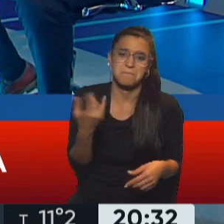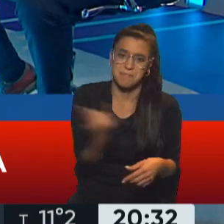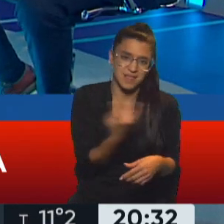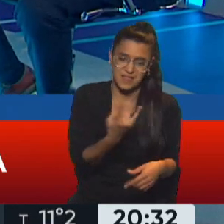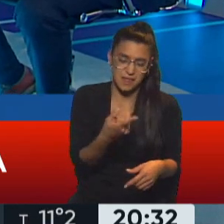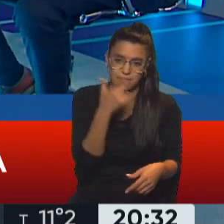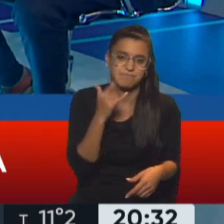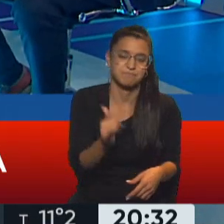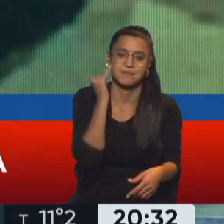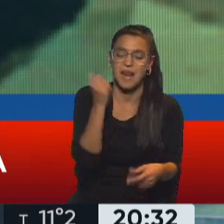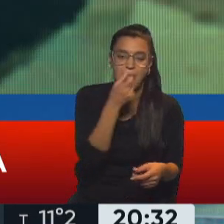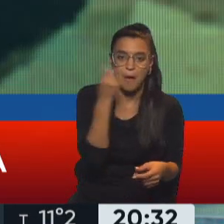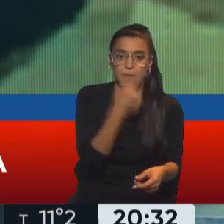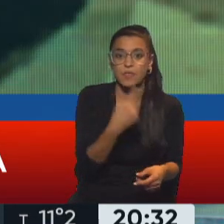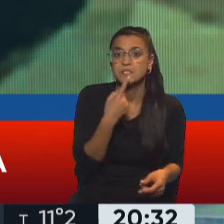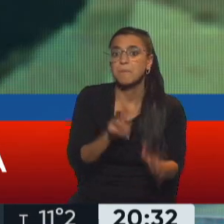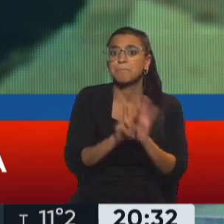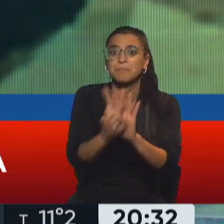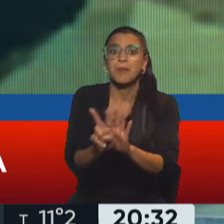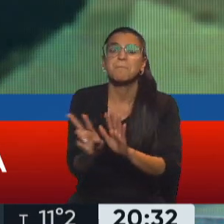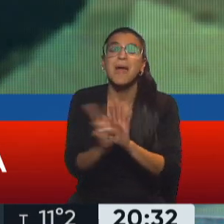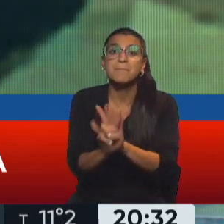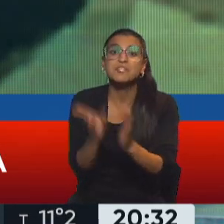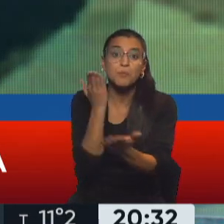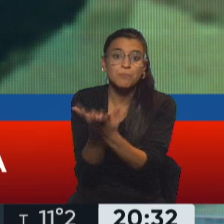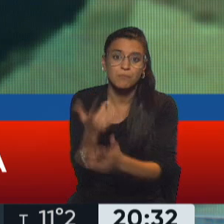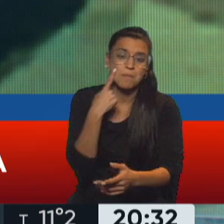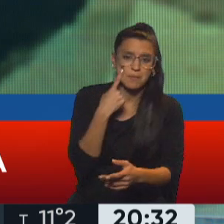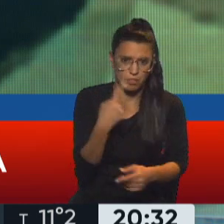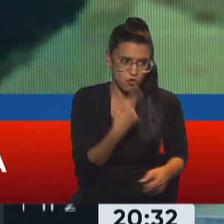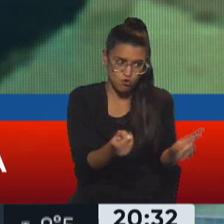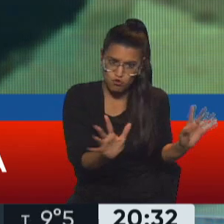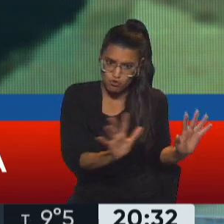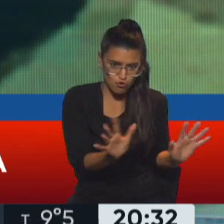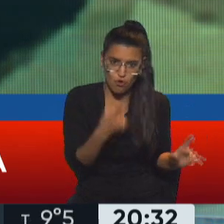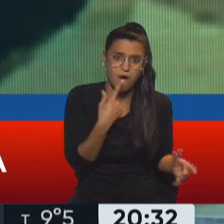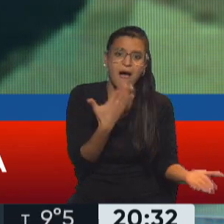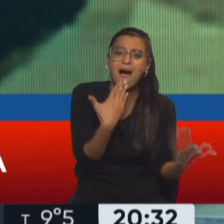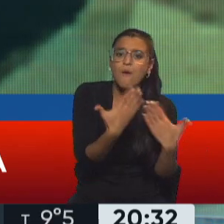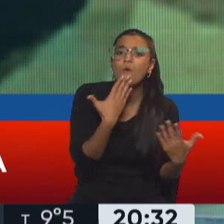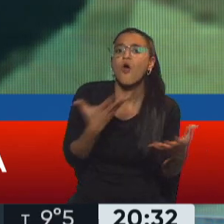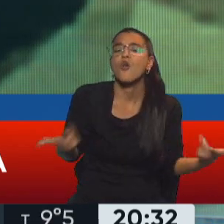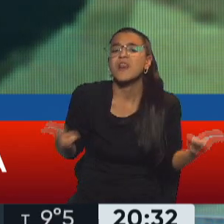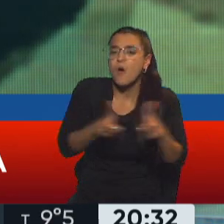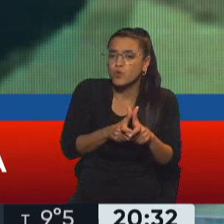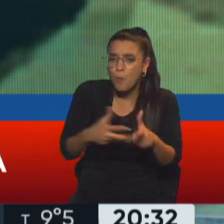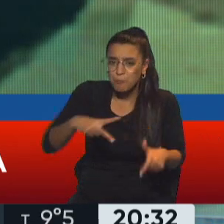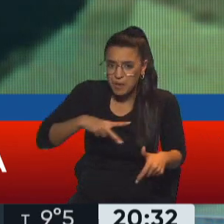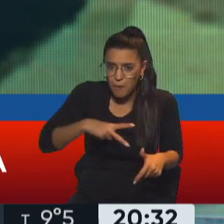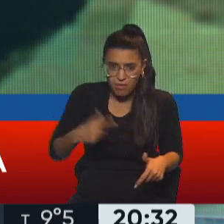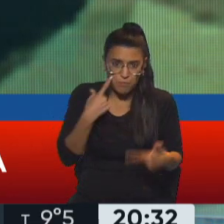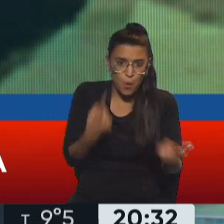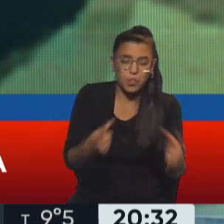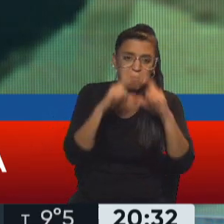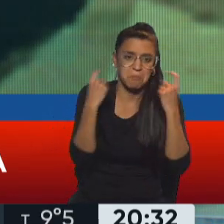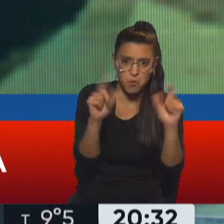¿no? Porque dijo que había pedido permiso y el intendente rápidamente salió a desmarcarse y a decir que no, que había hablado de una reunión íntima. En este caso los vemos todos